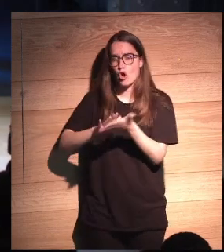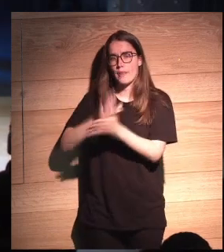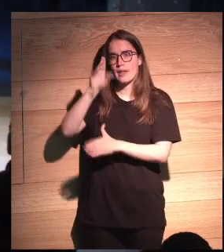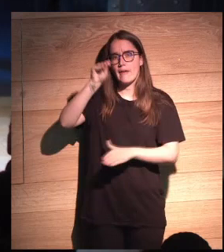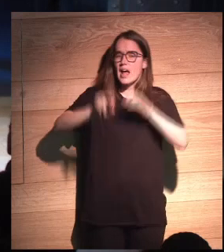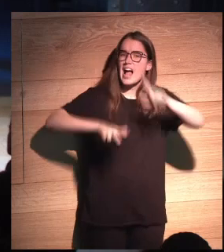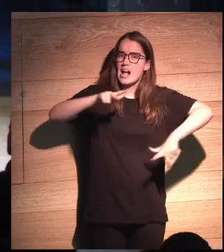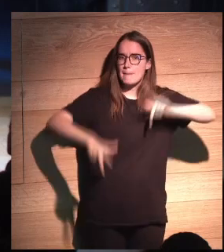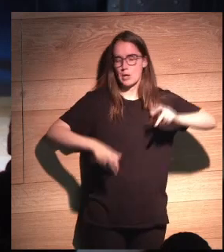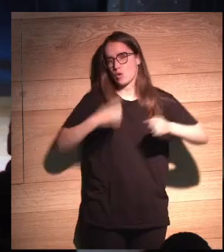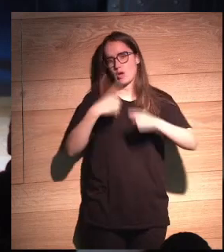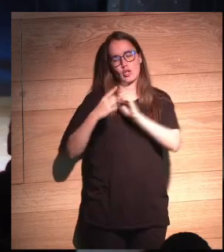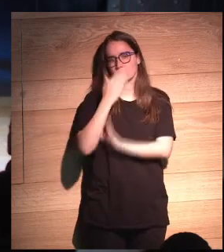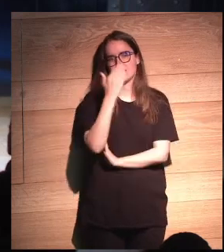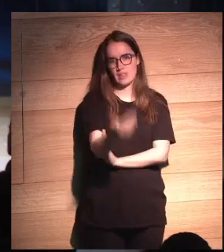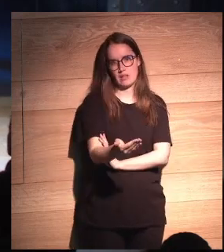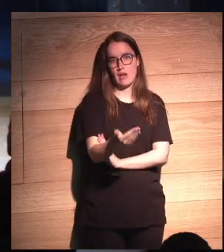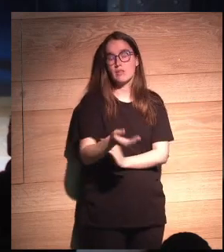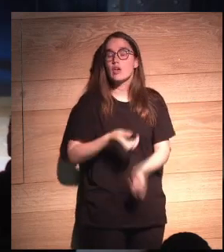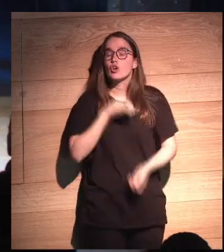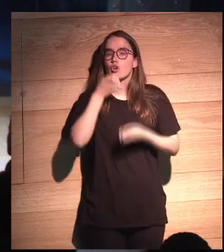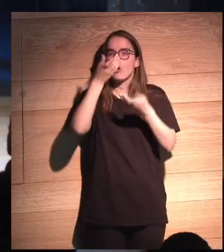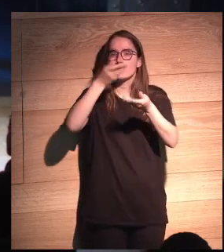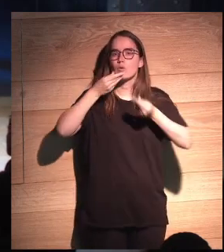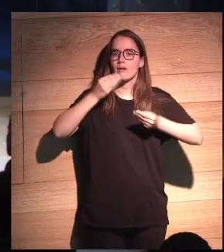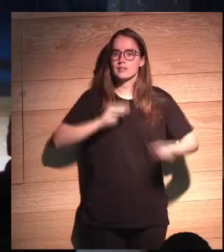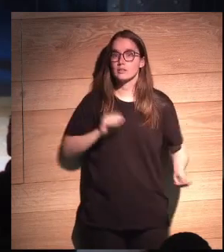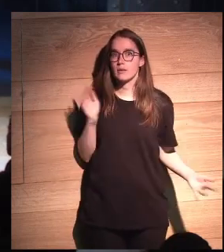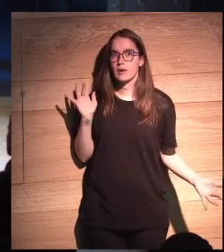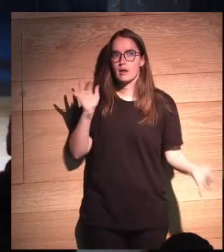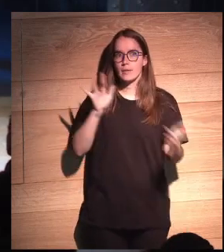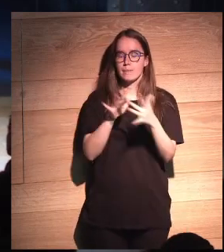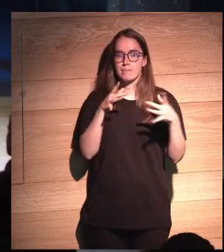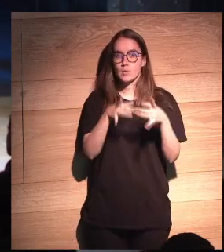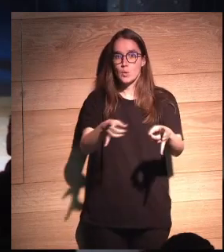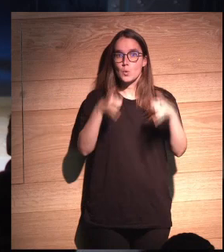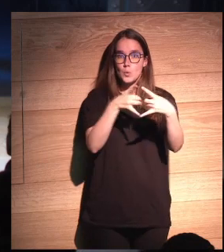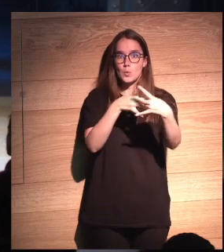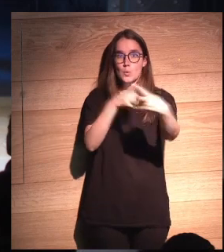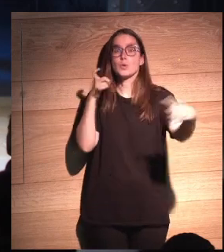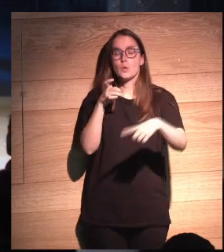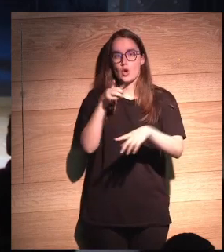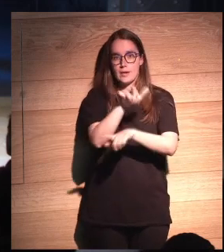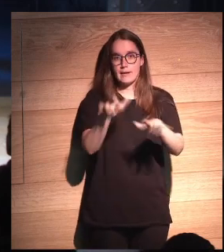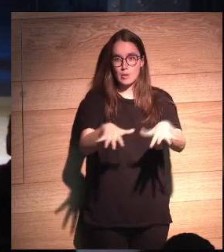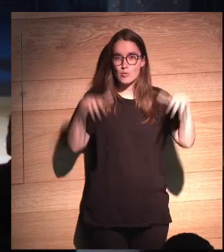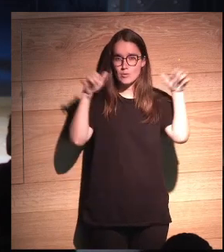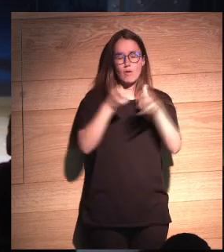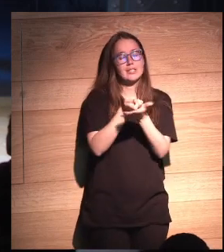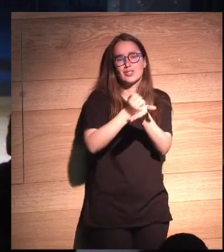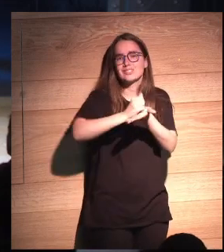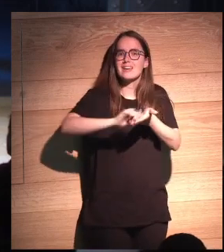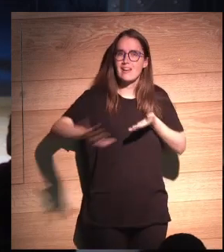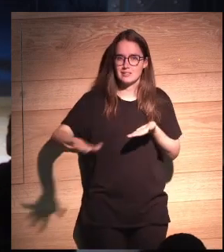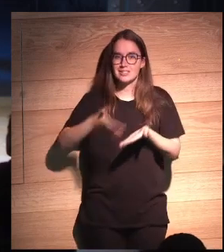tienes un elemento que es la honestidad, que es contar una historia que conecte con el que escucha, con el espectador, y eso es